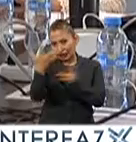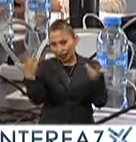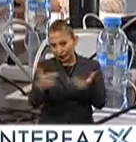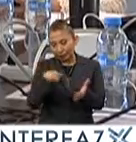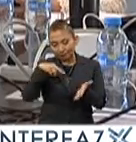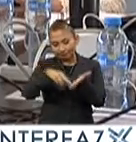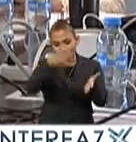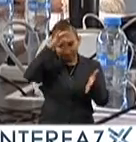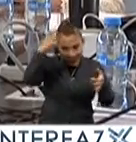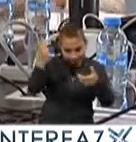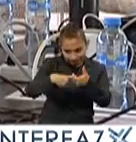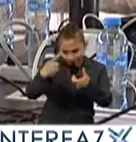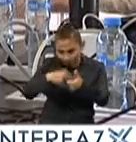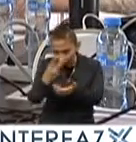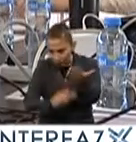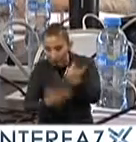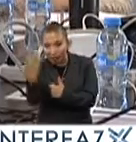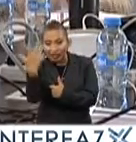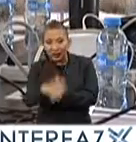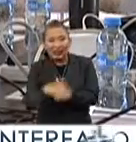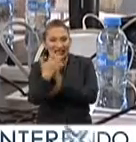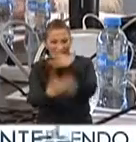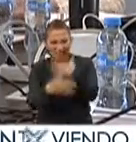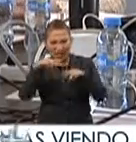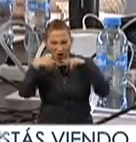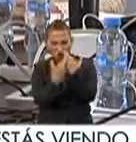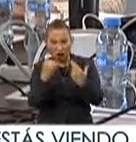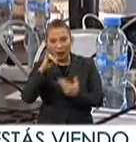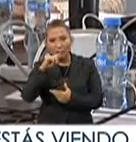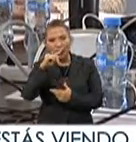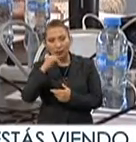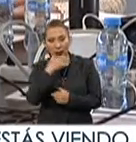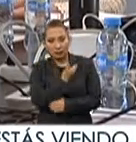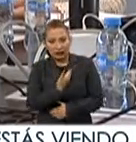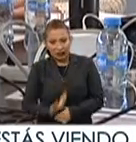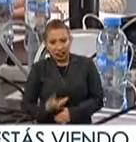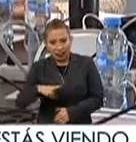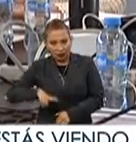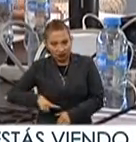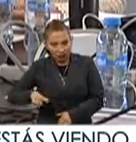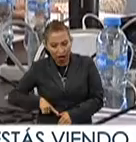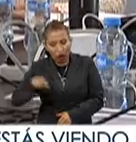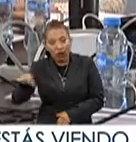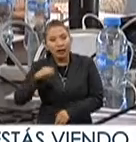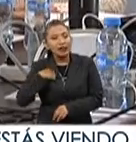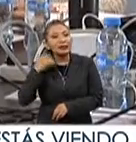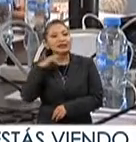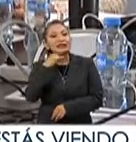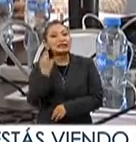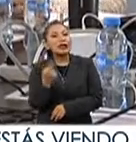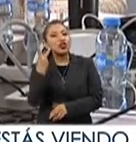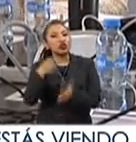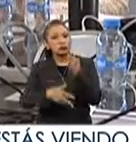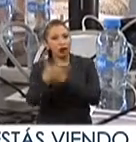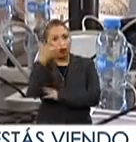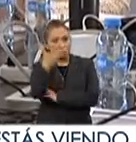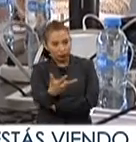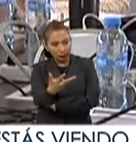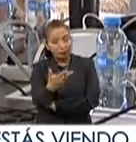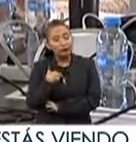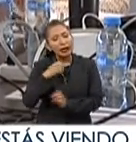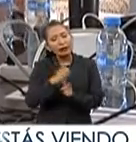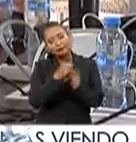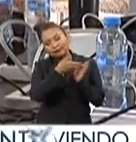Fue firmado como un programa durante la 17ª Cumbre Iberoamericana de Jefes de Estado y de Gobierno de Santiago de Chile en 2008.